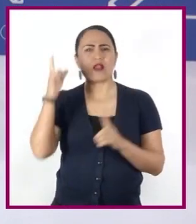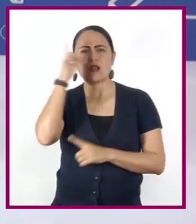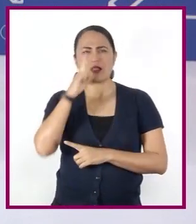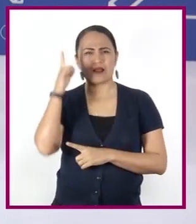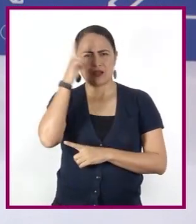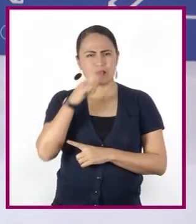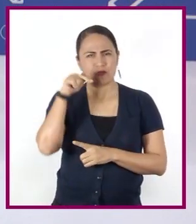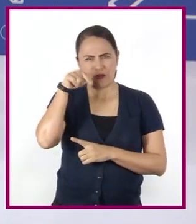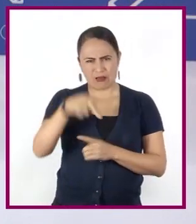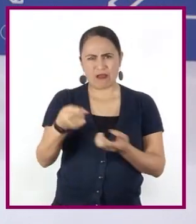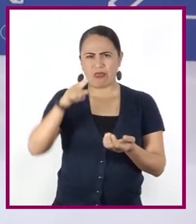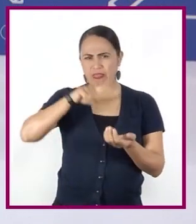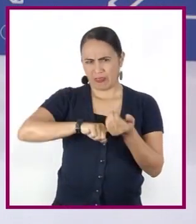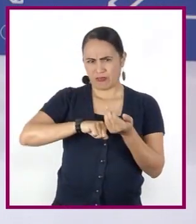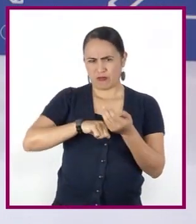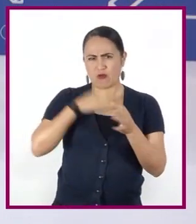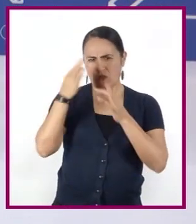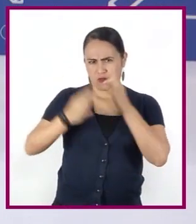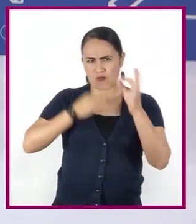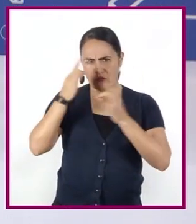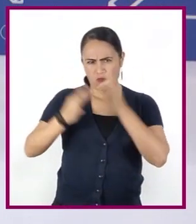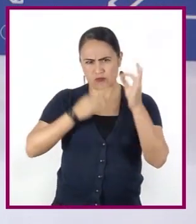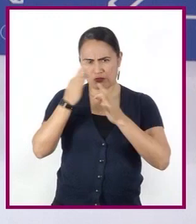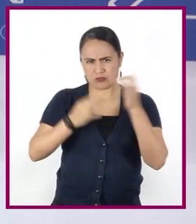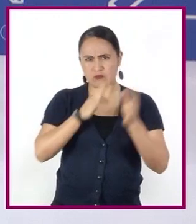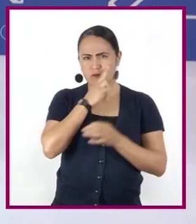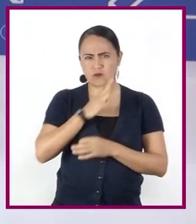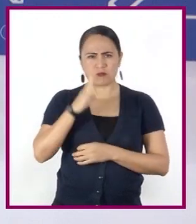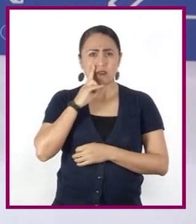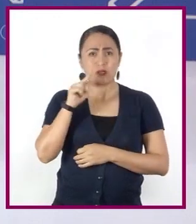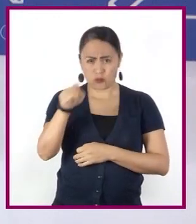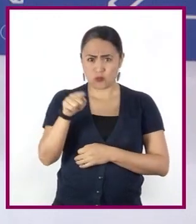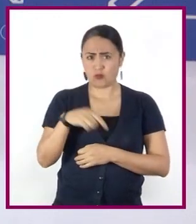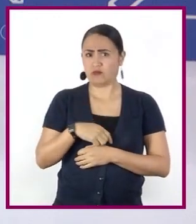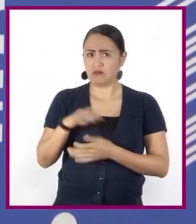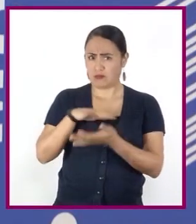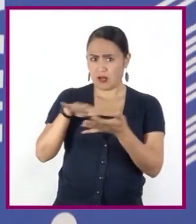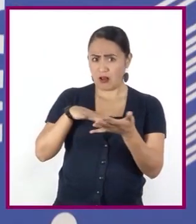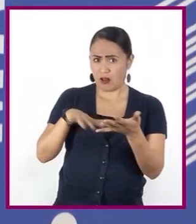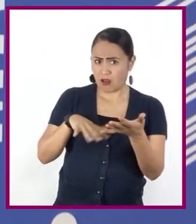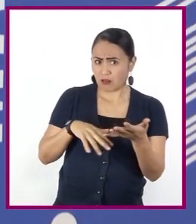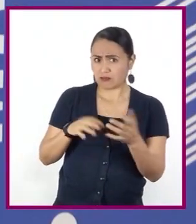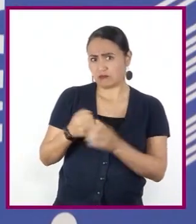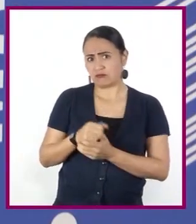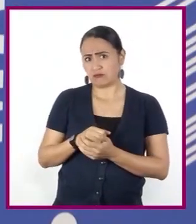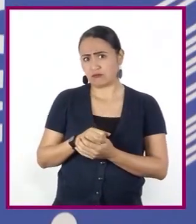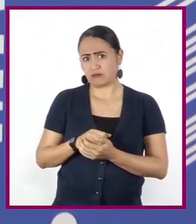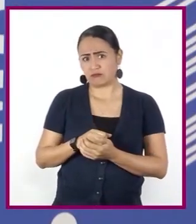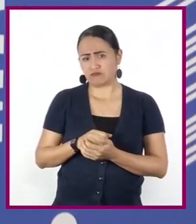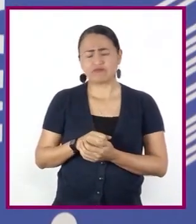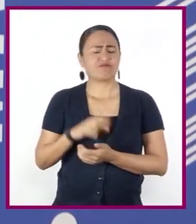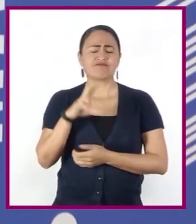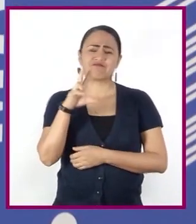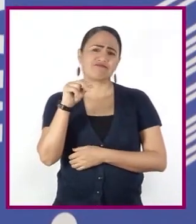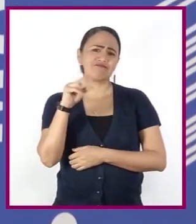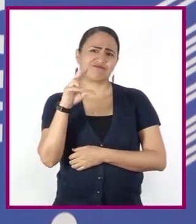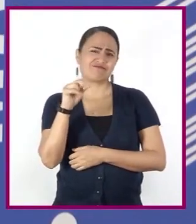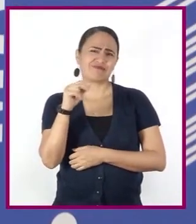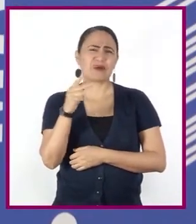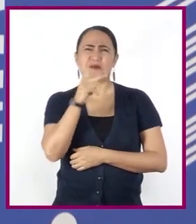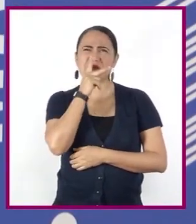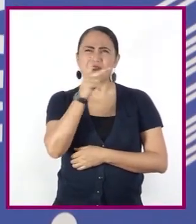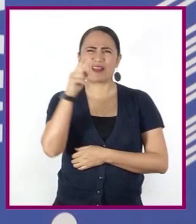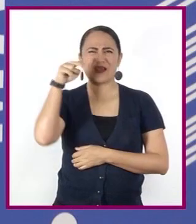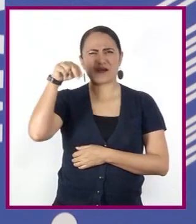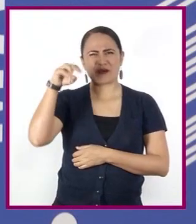en una noticia. ¿Tú lees o ves muchas noticias? No tantas. Algo me pasa con la sola palabra